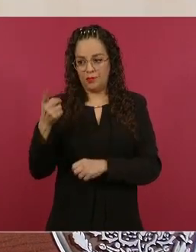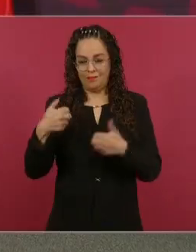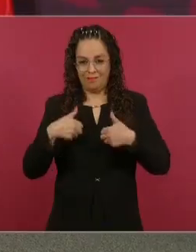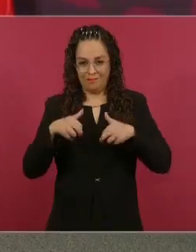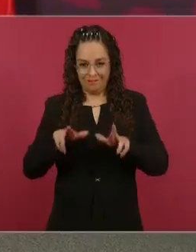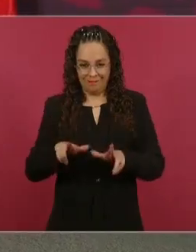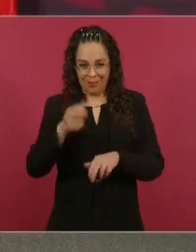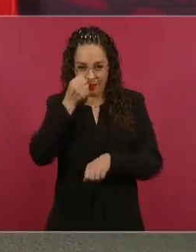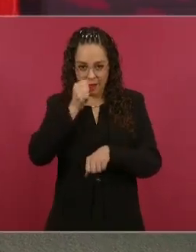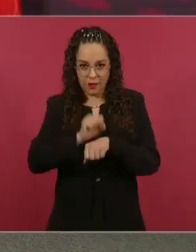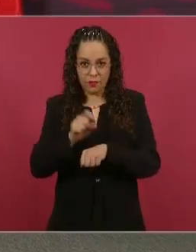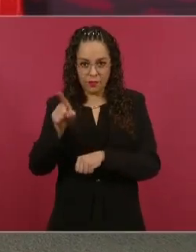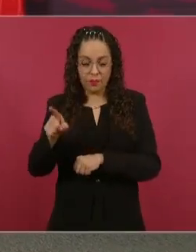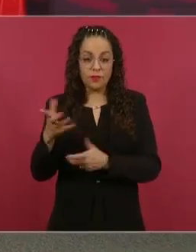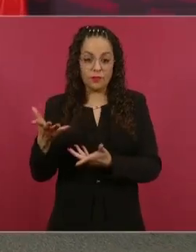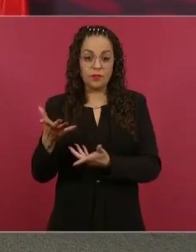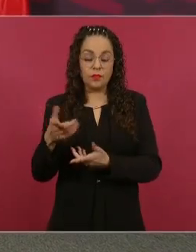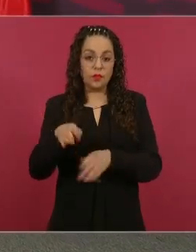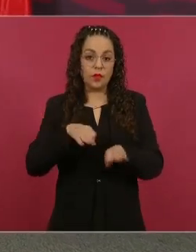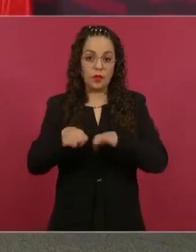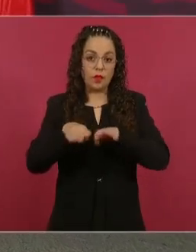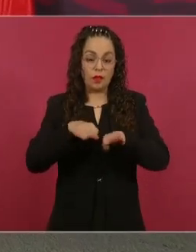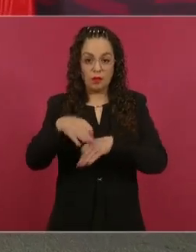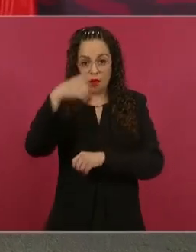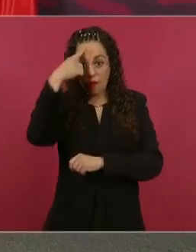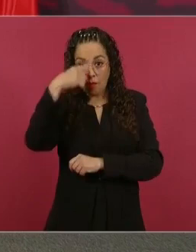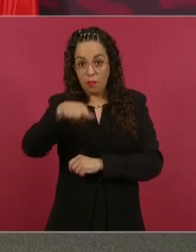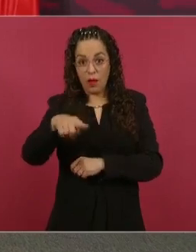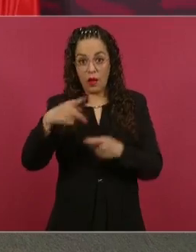ayudando a los afectados.